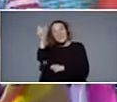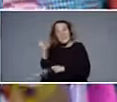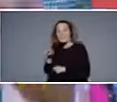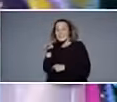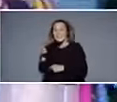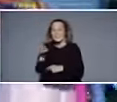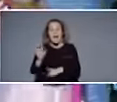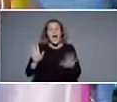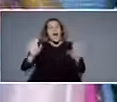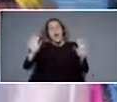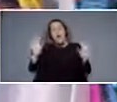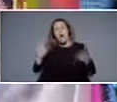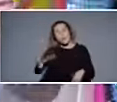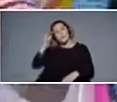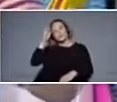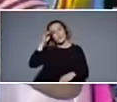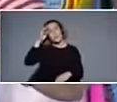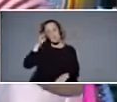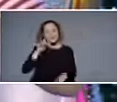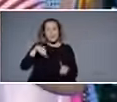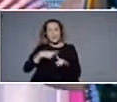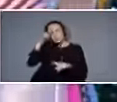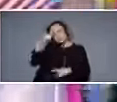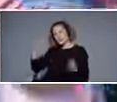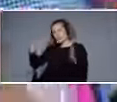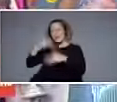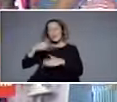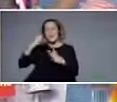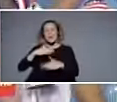que a pesar de ser muy bruto y no tener cultura,